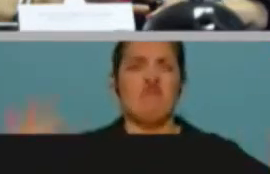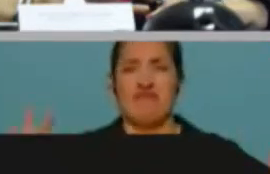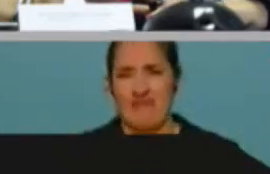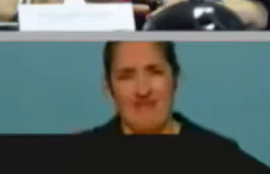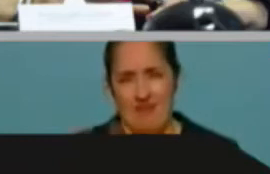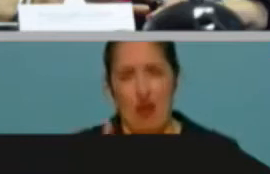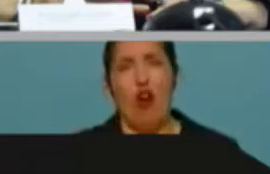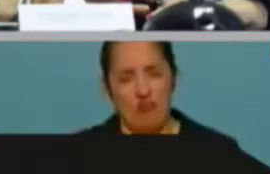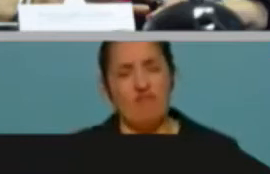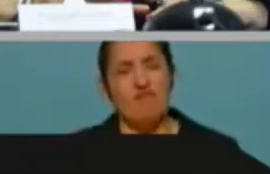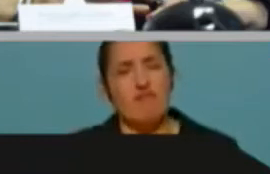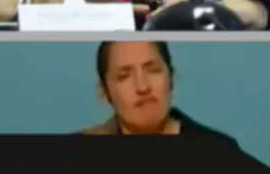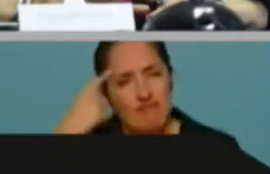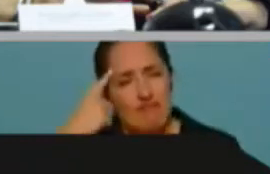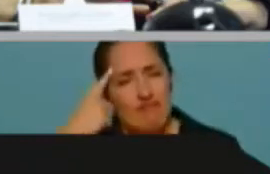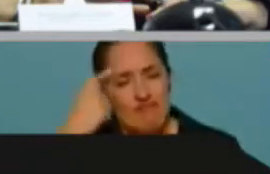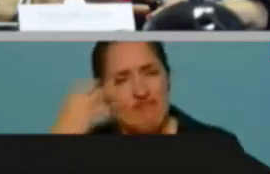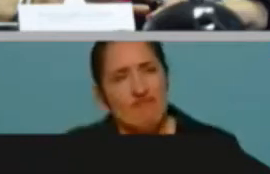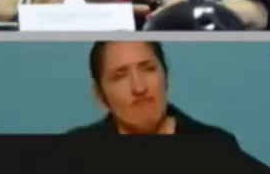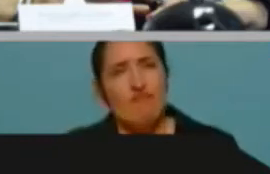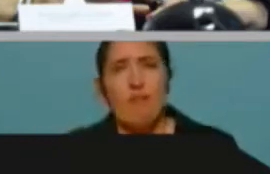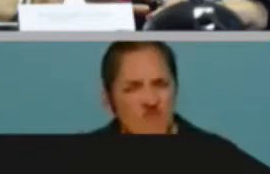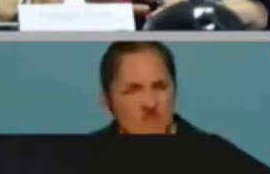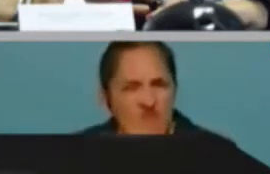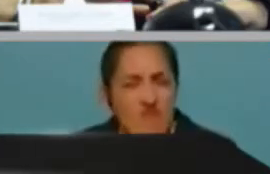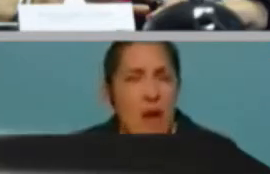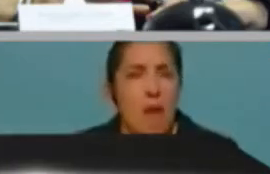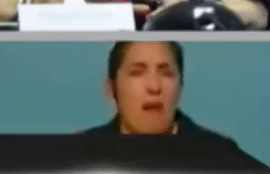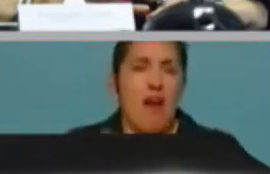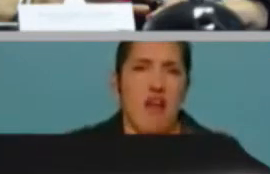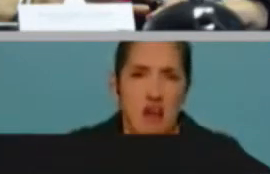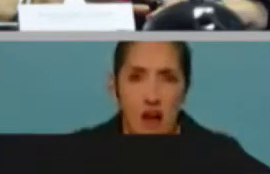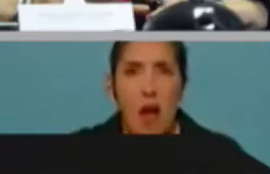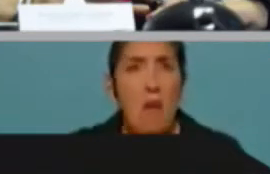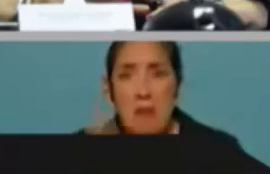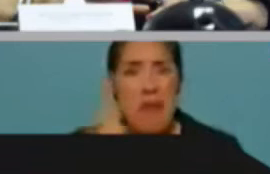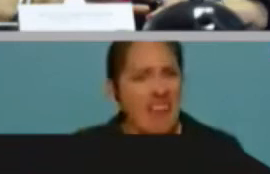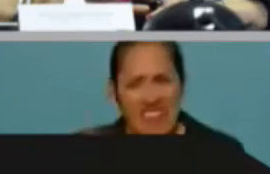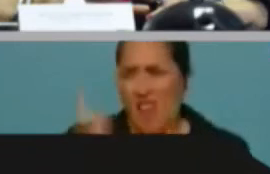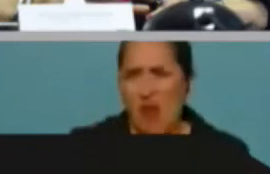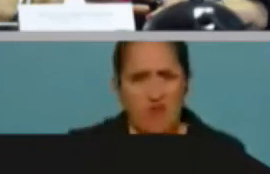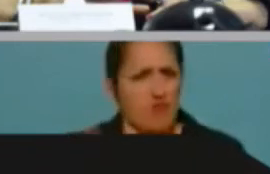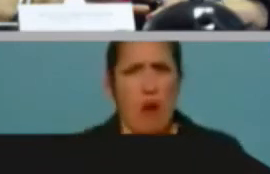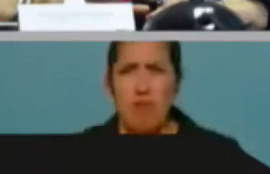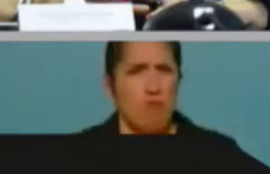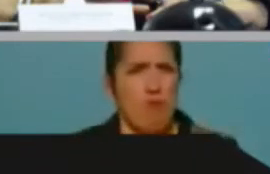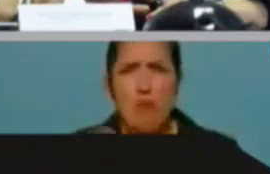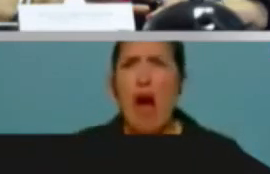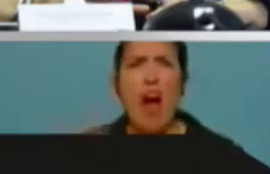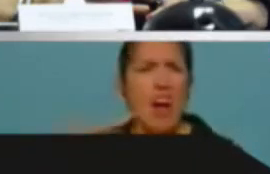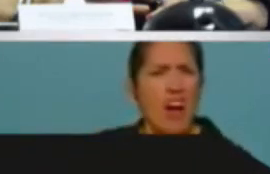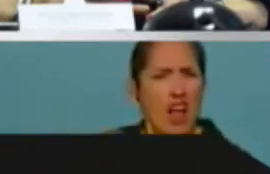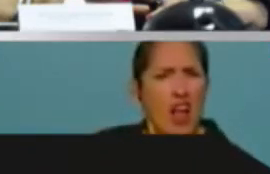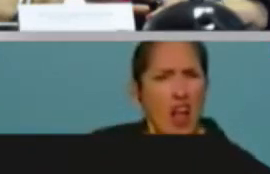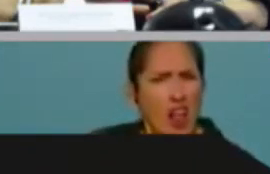las vacunas, que le han realizado una denuncia penal al propio presidente de la Nación